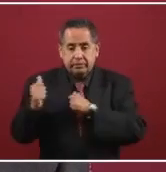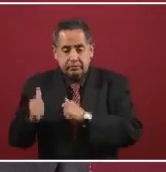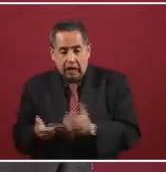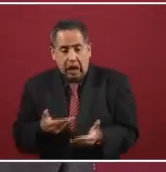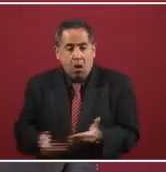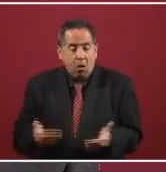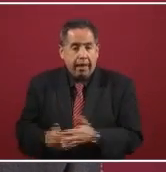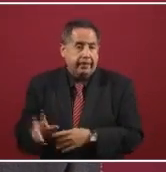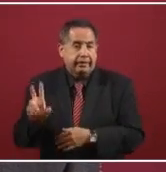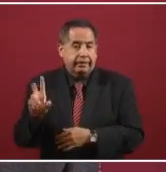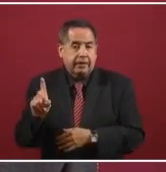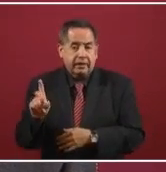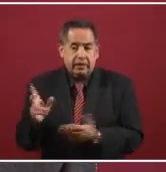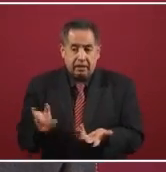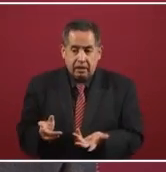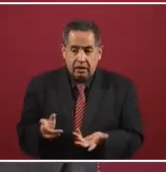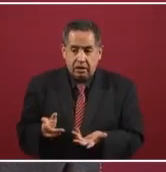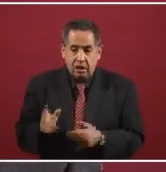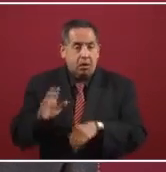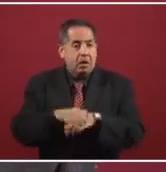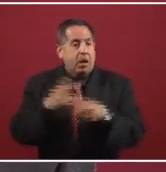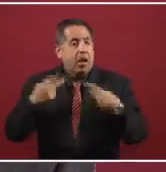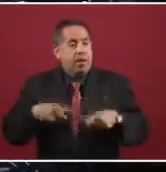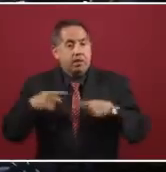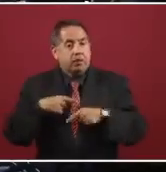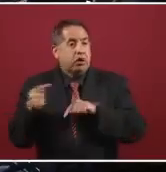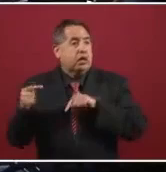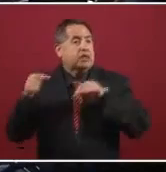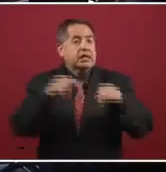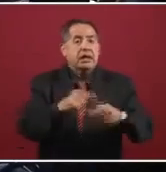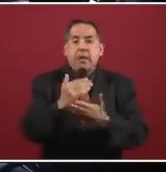30. ¿Por qué? Porque cada vez hay menos personas que llegan ahí.